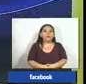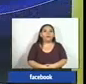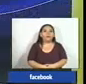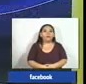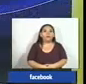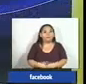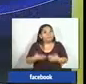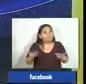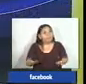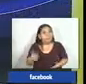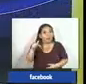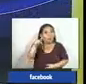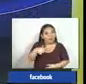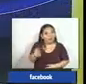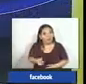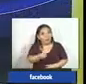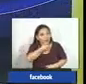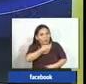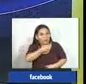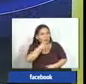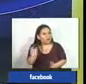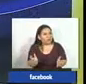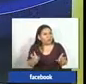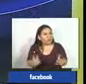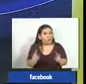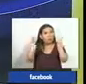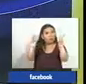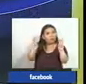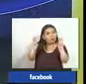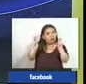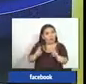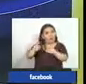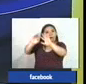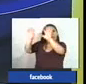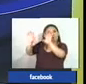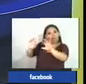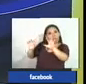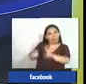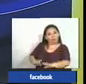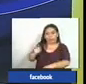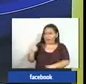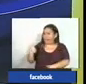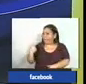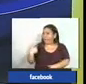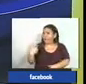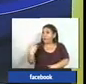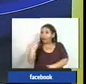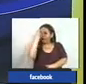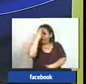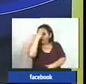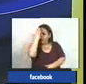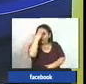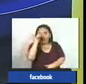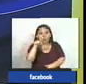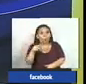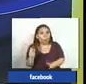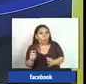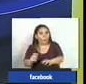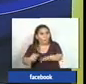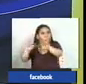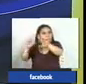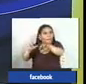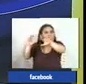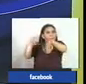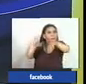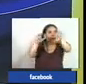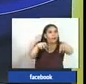Y bien, a continuación vamos a conocer el reporte del clima. En las últimas horas se ha conocido de esta formación de la tormenta tropical